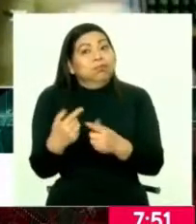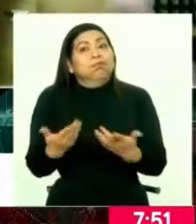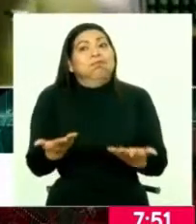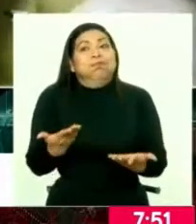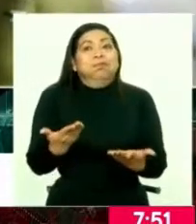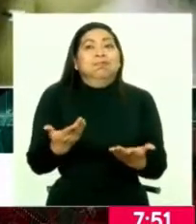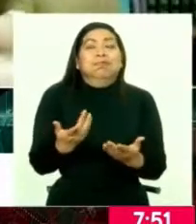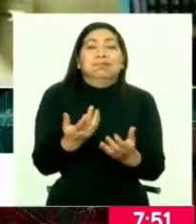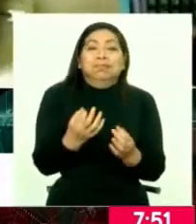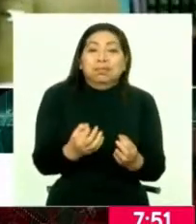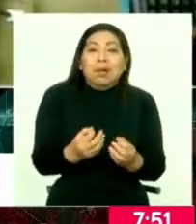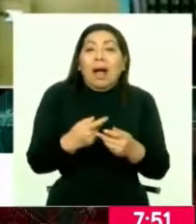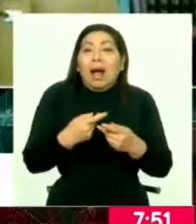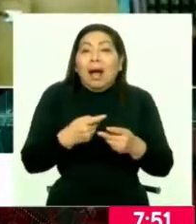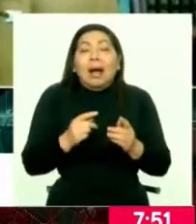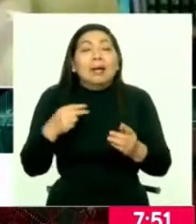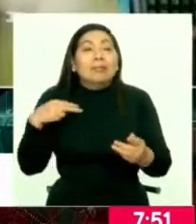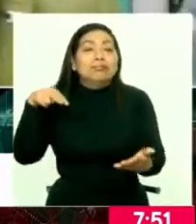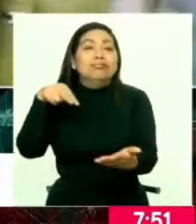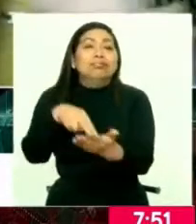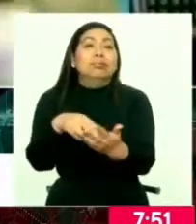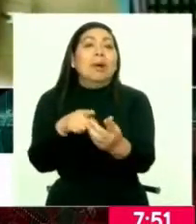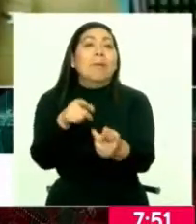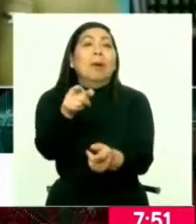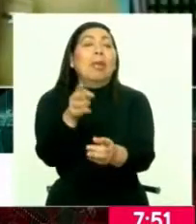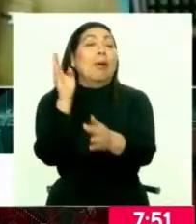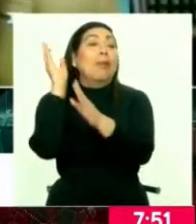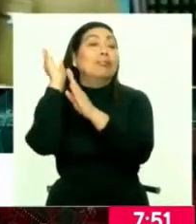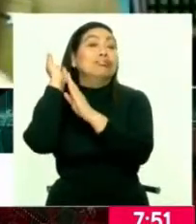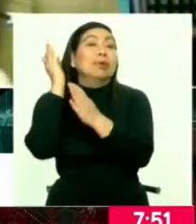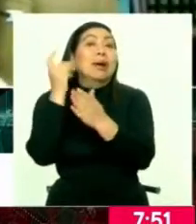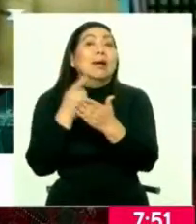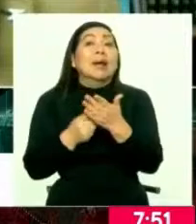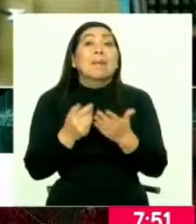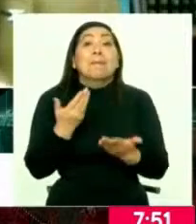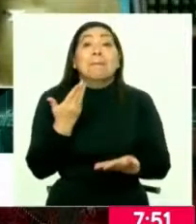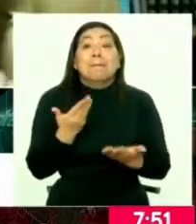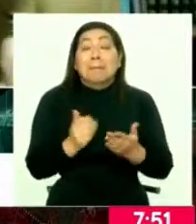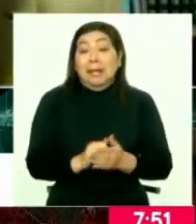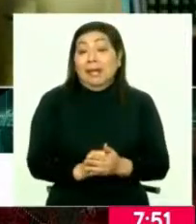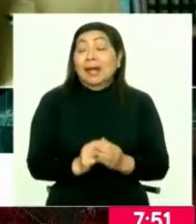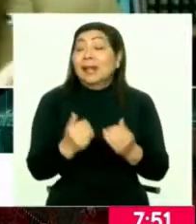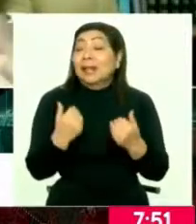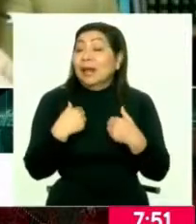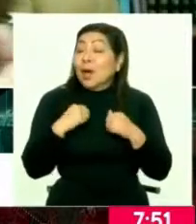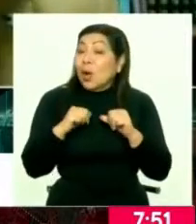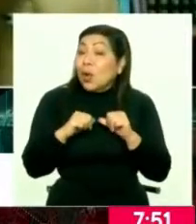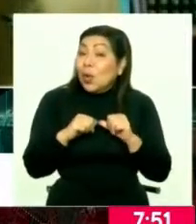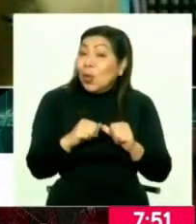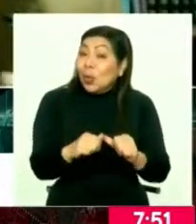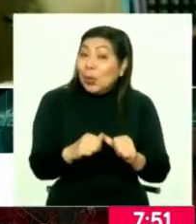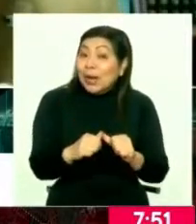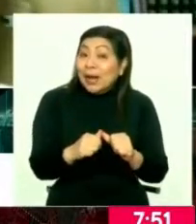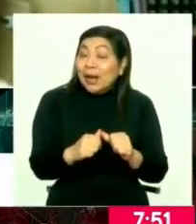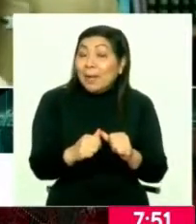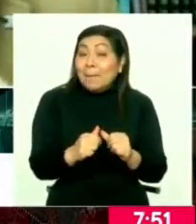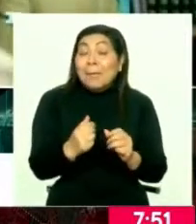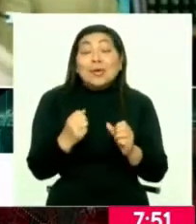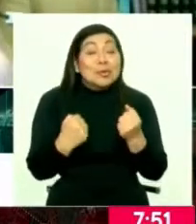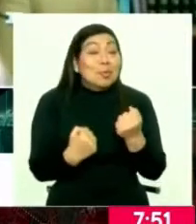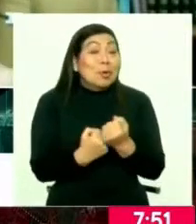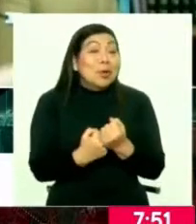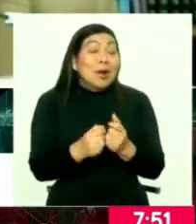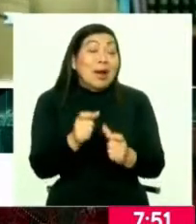de actos públicos y decisiones, tomar decisiones para que se mantenga esa disposición previa de